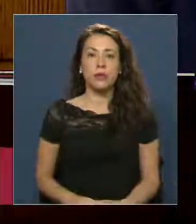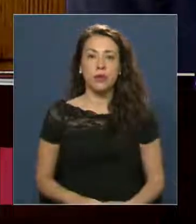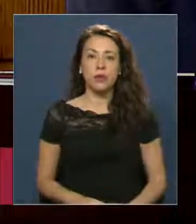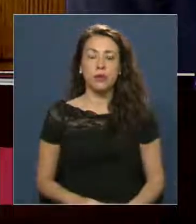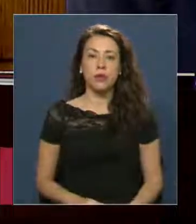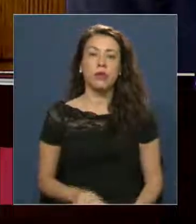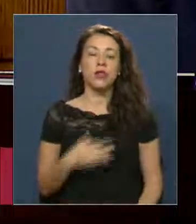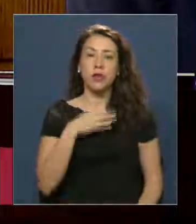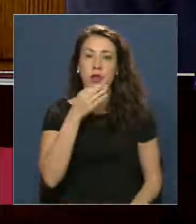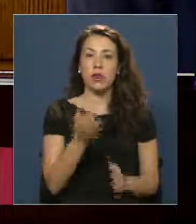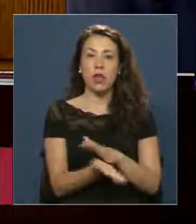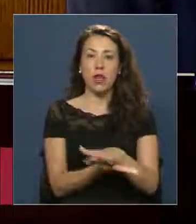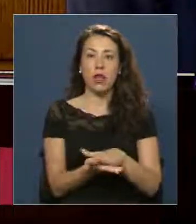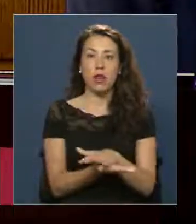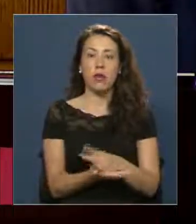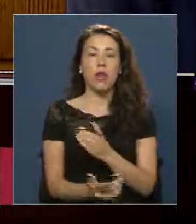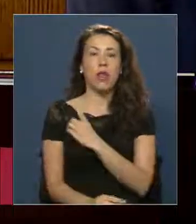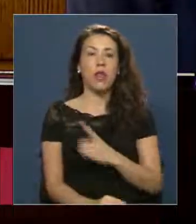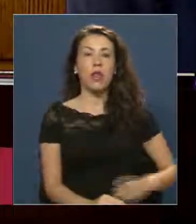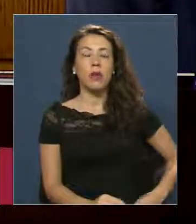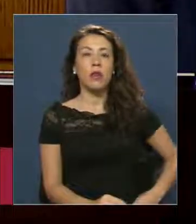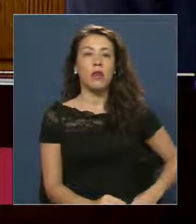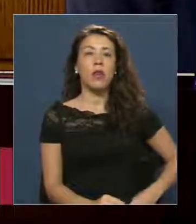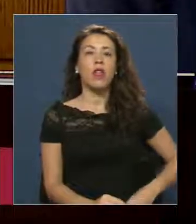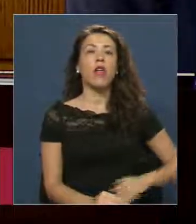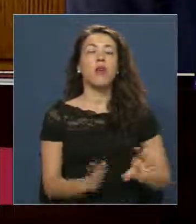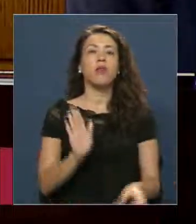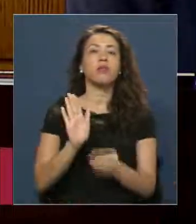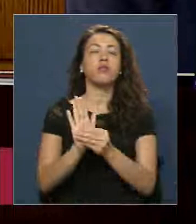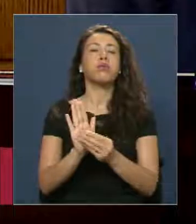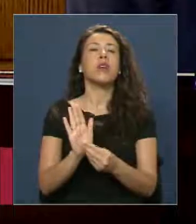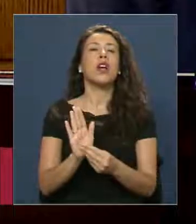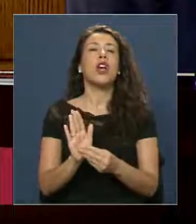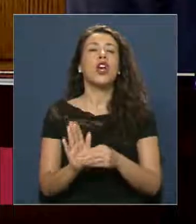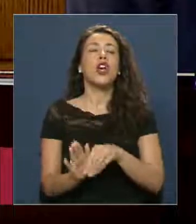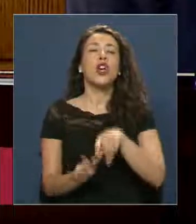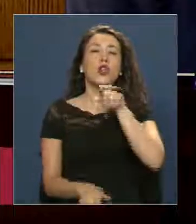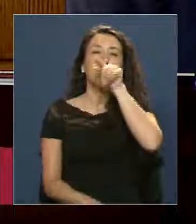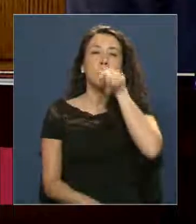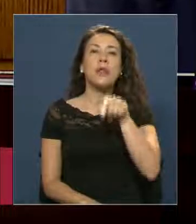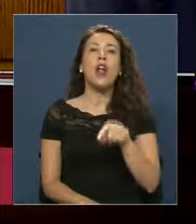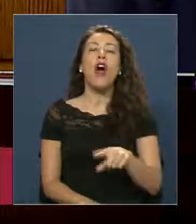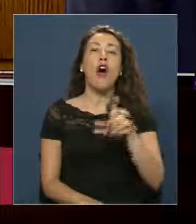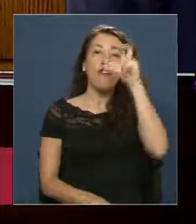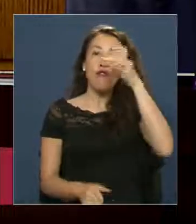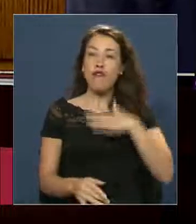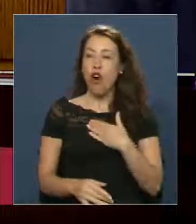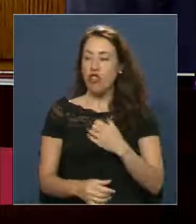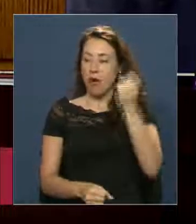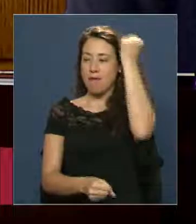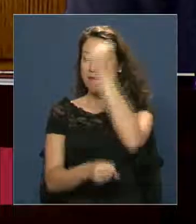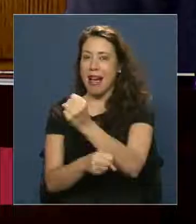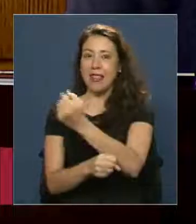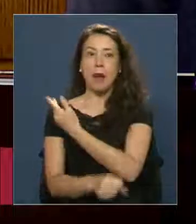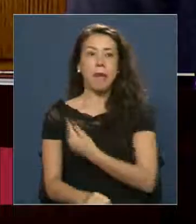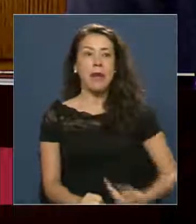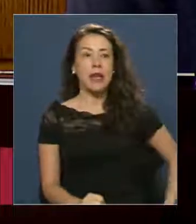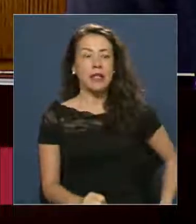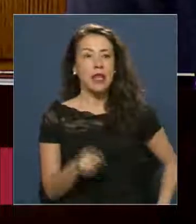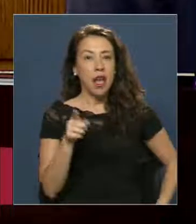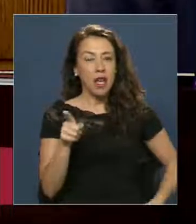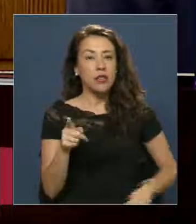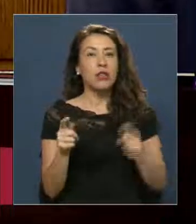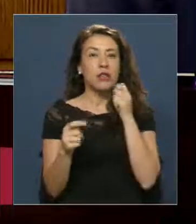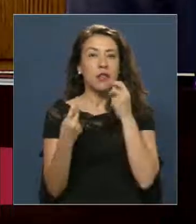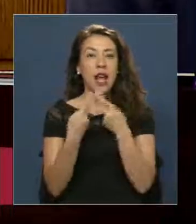Déjame poner algunos ejemplos. Cuando un diputado sube en Twitter una foto de él mismo asesinando a un presidente, ¿es parte